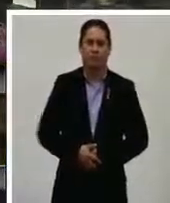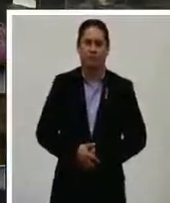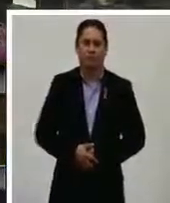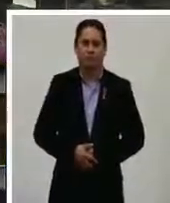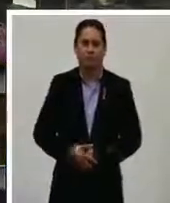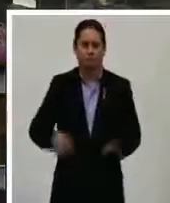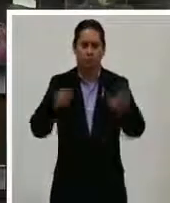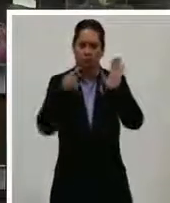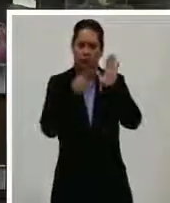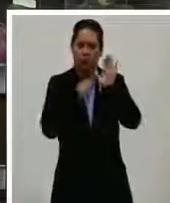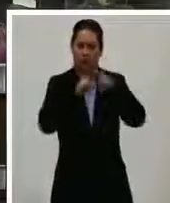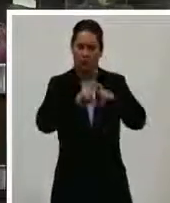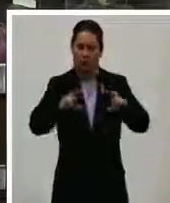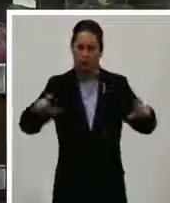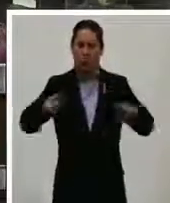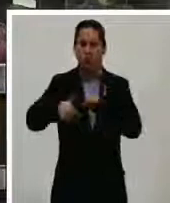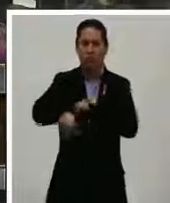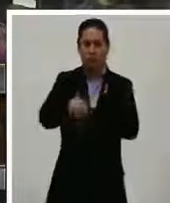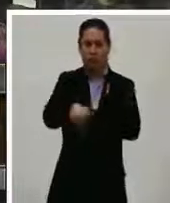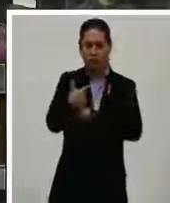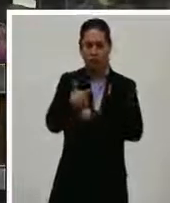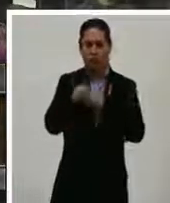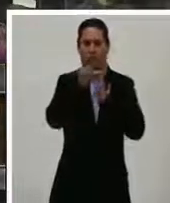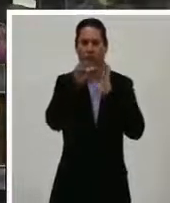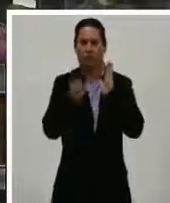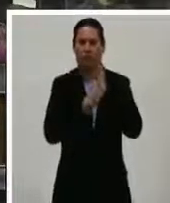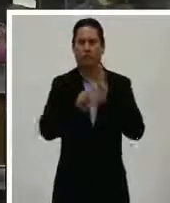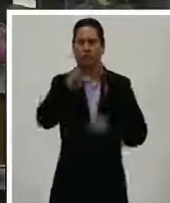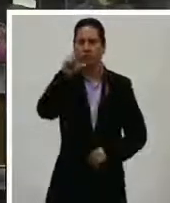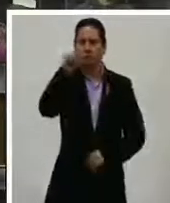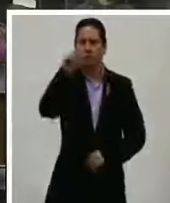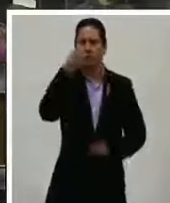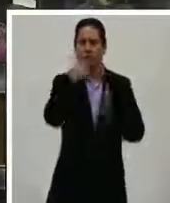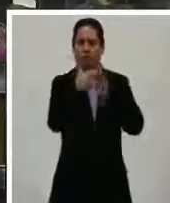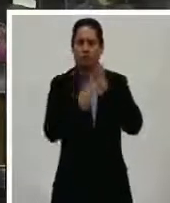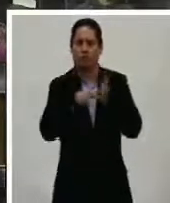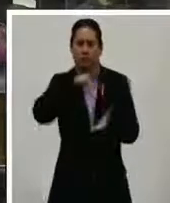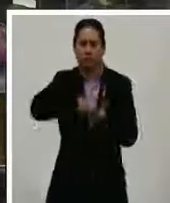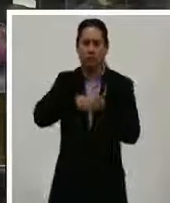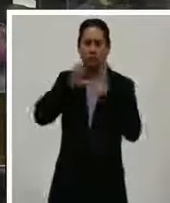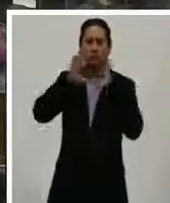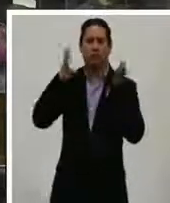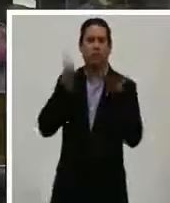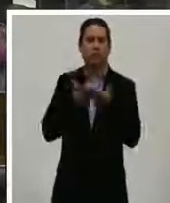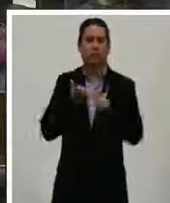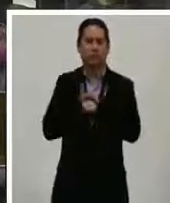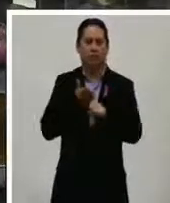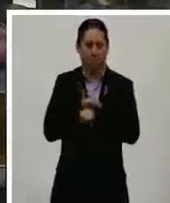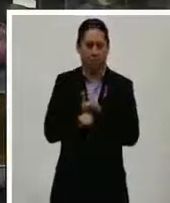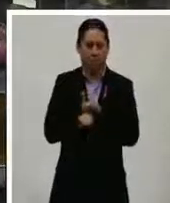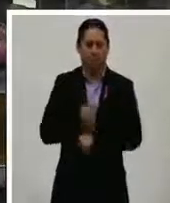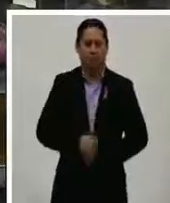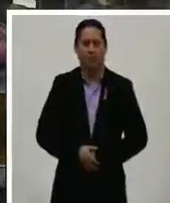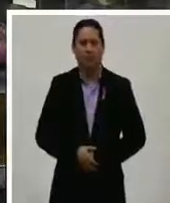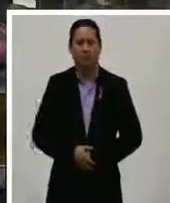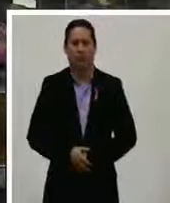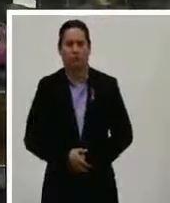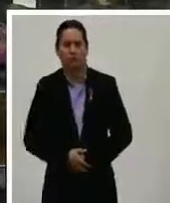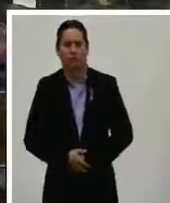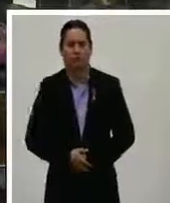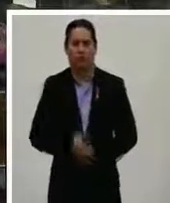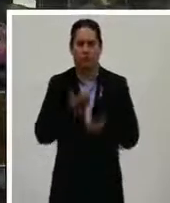con fundamento en lo dispuesto en la fracción décima segunda del artículo 20 al reglamento interior de este poder legislativo